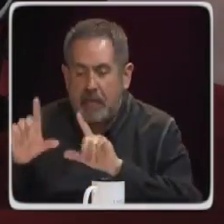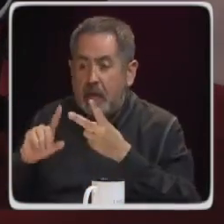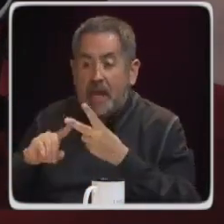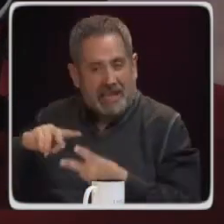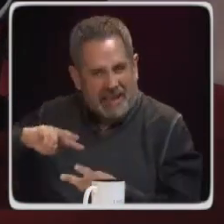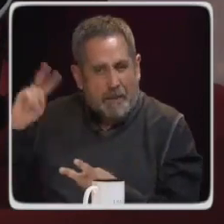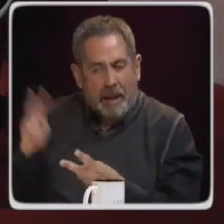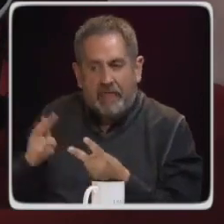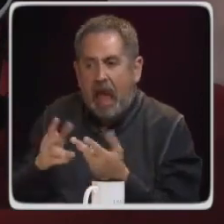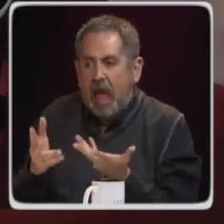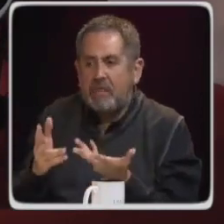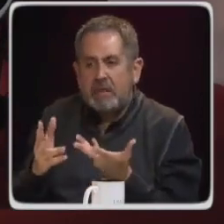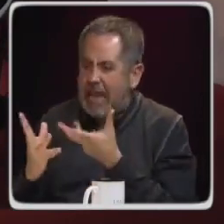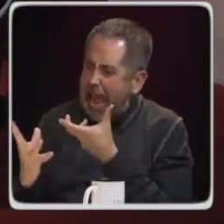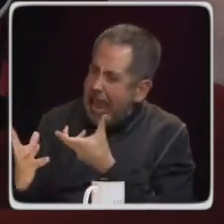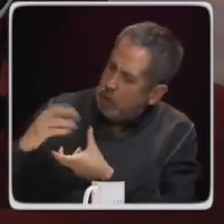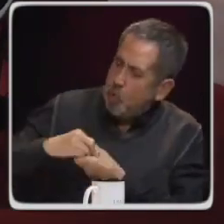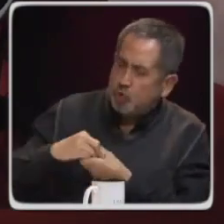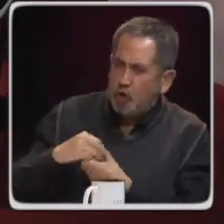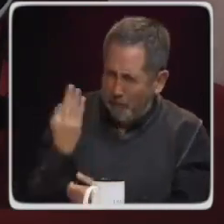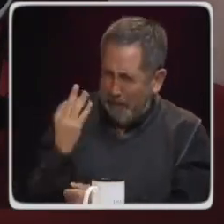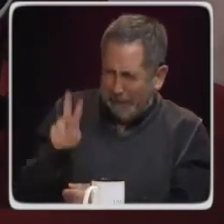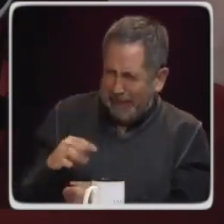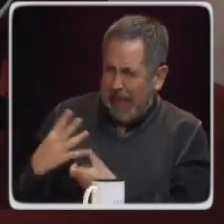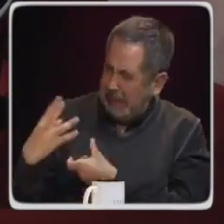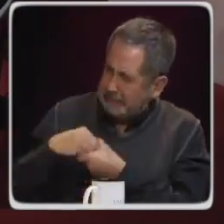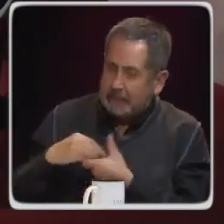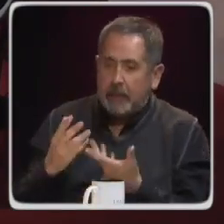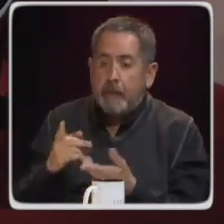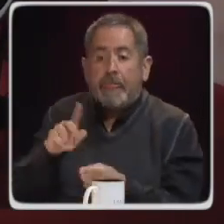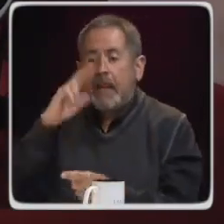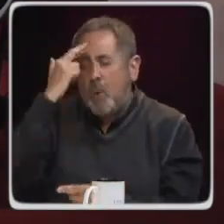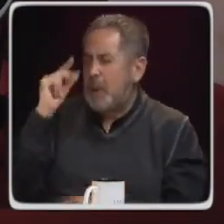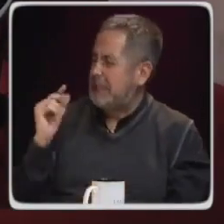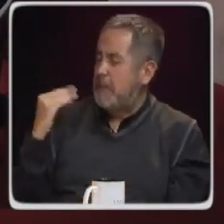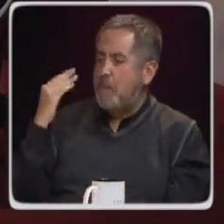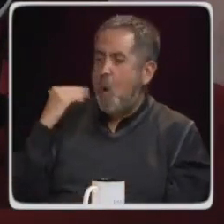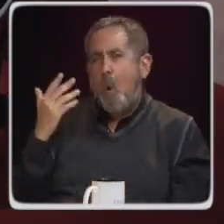unos maestros especiales, para unos maestros especializados, también la atención a